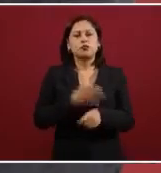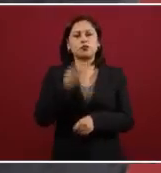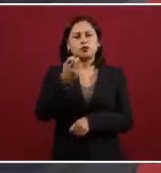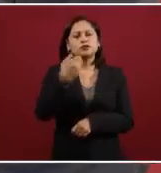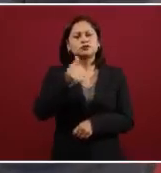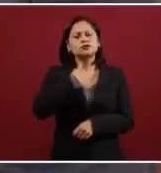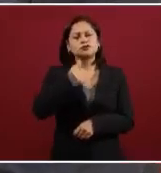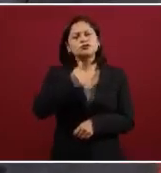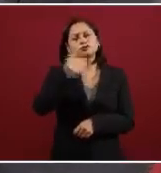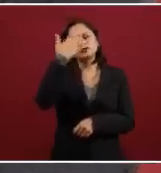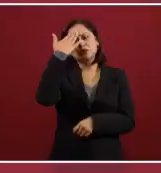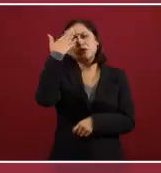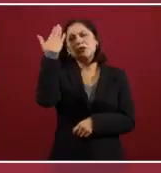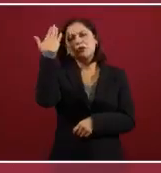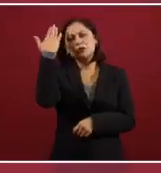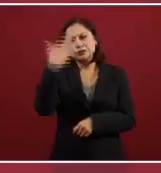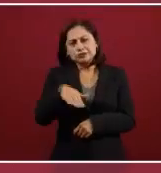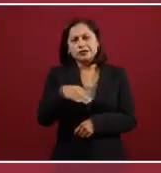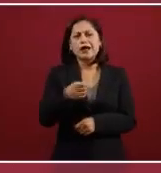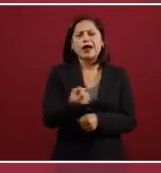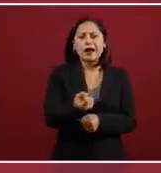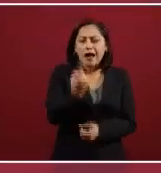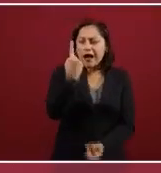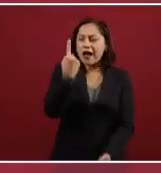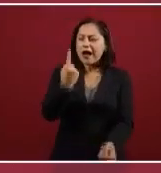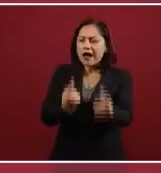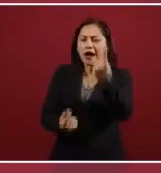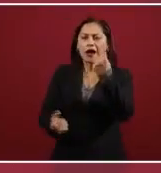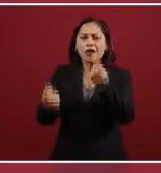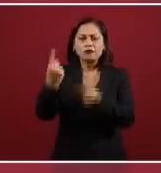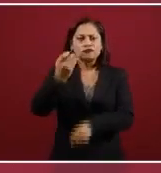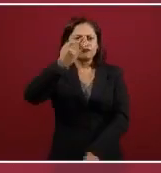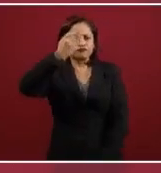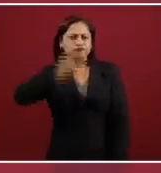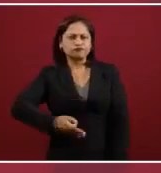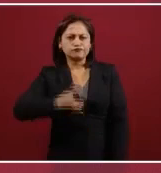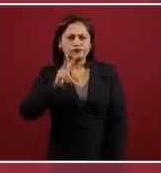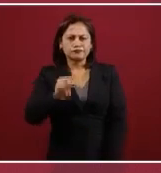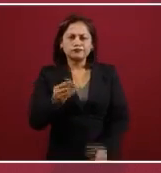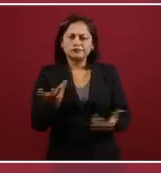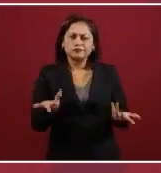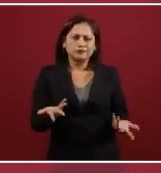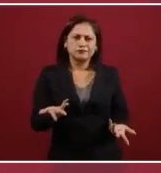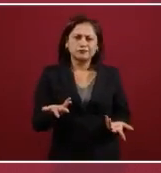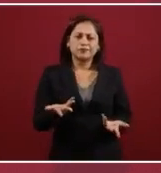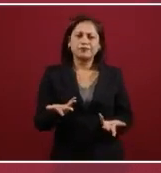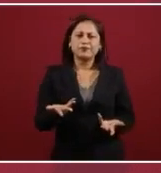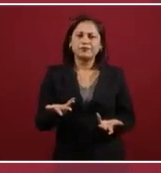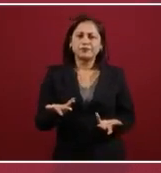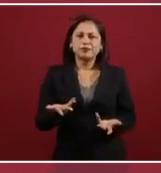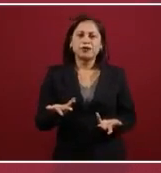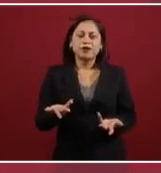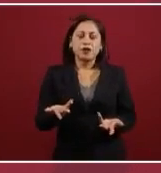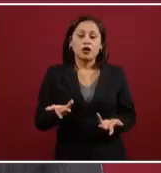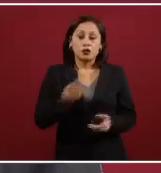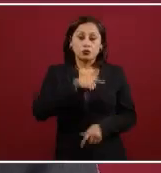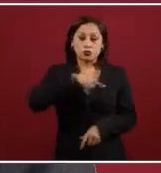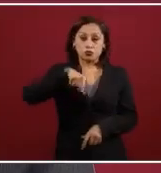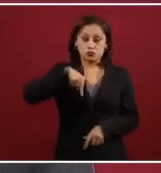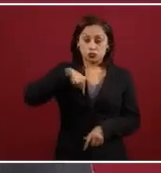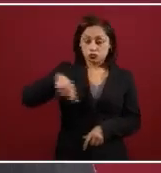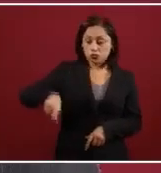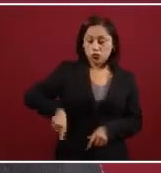personas, ciudadanos, que no estén de acuerdo con lo que está llevando a cabo el gobierno